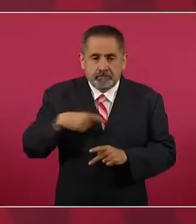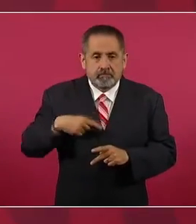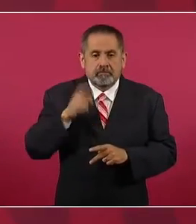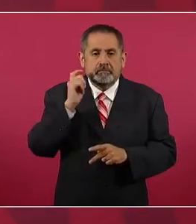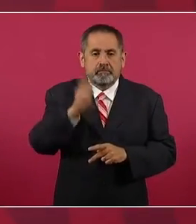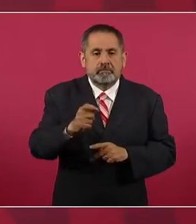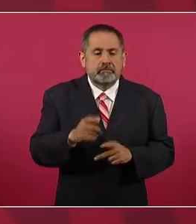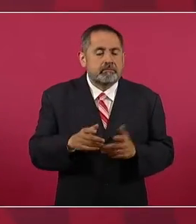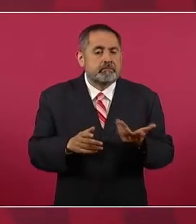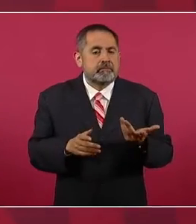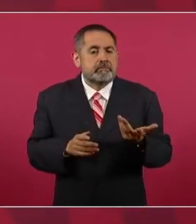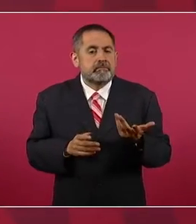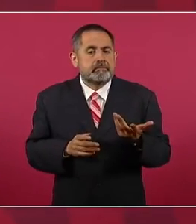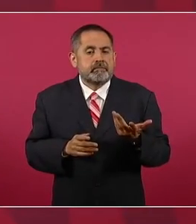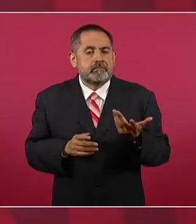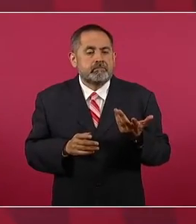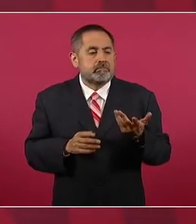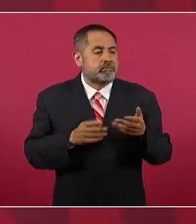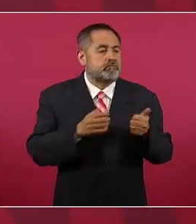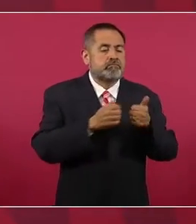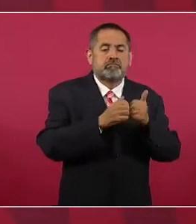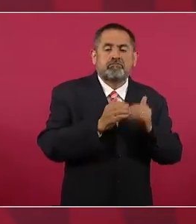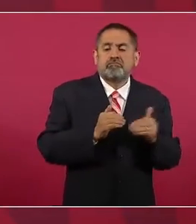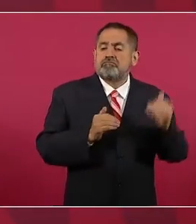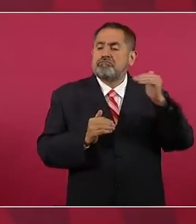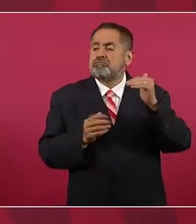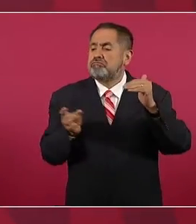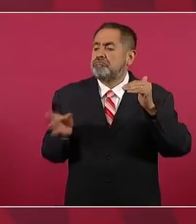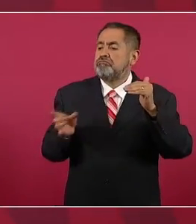situarse por encima de todos